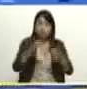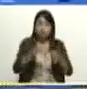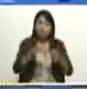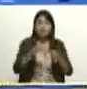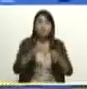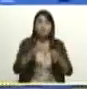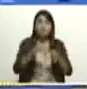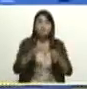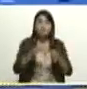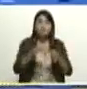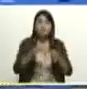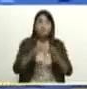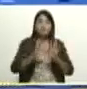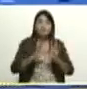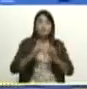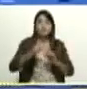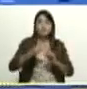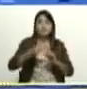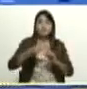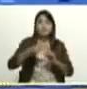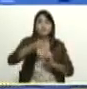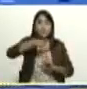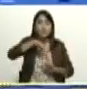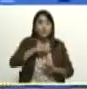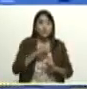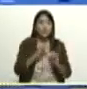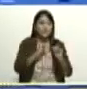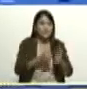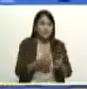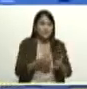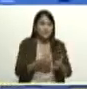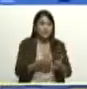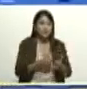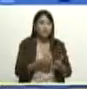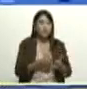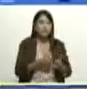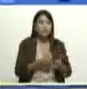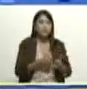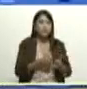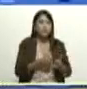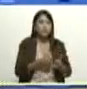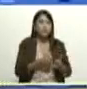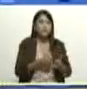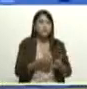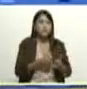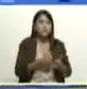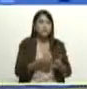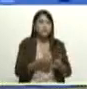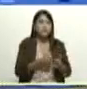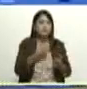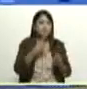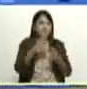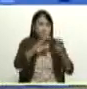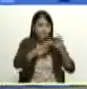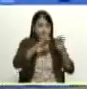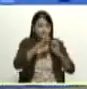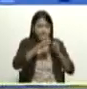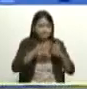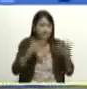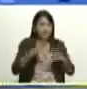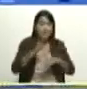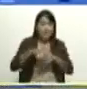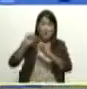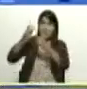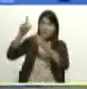Y nosotros, desde que comenzaron las sanciones, profundizamos una